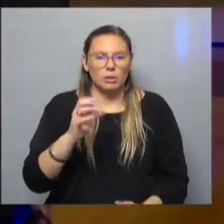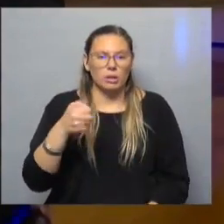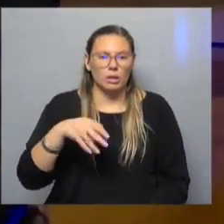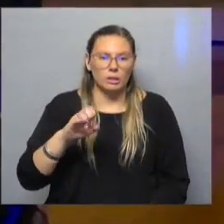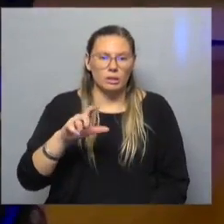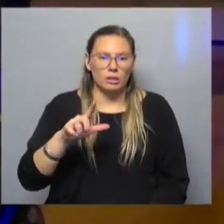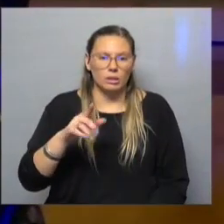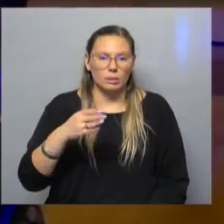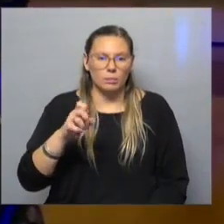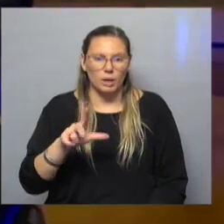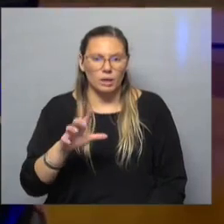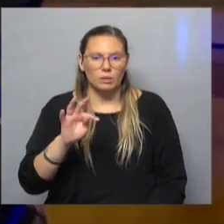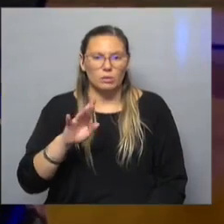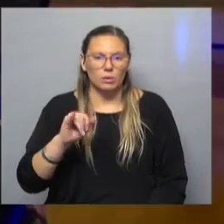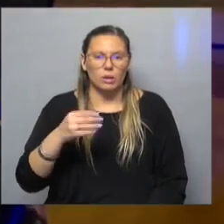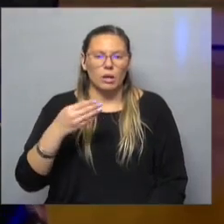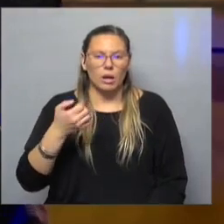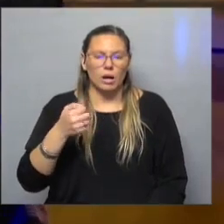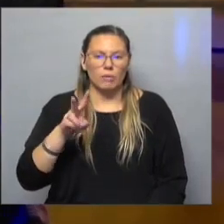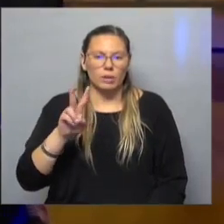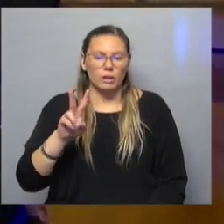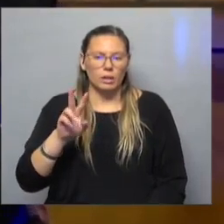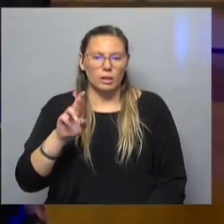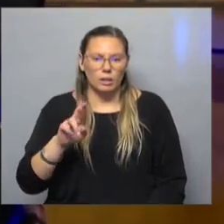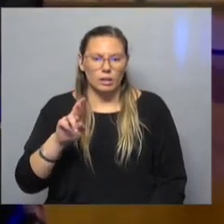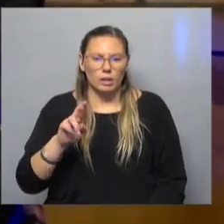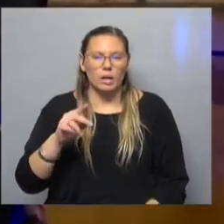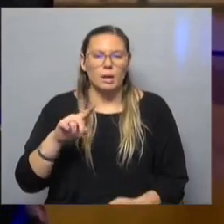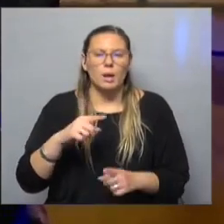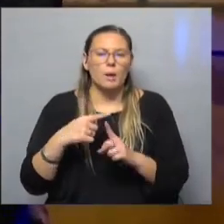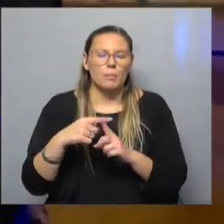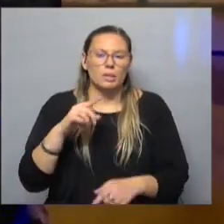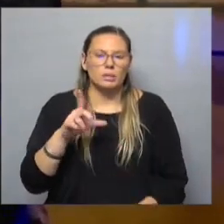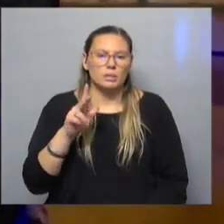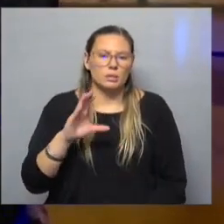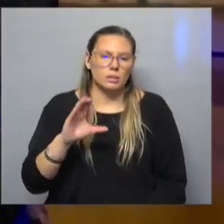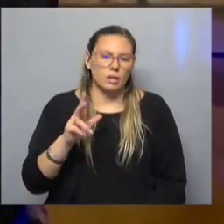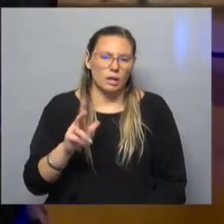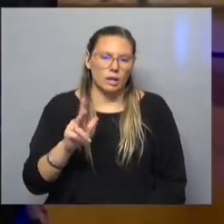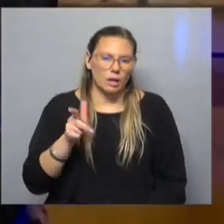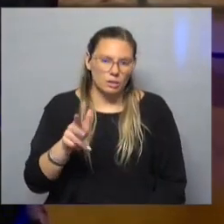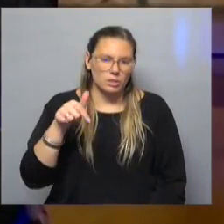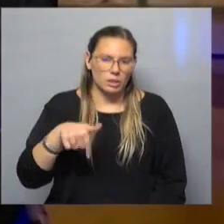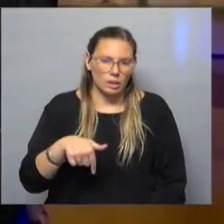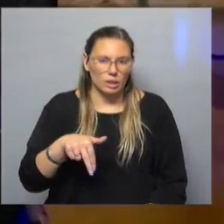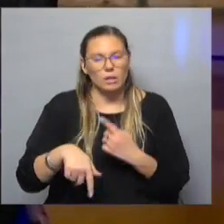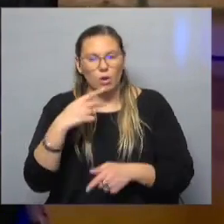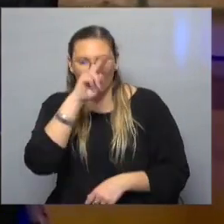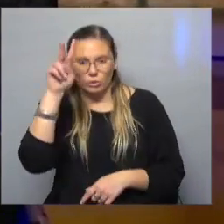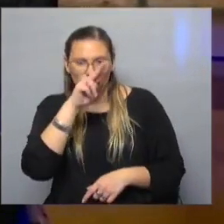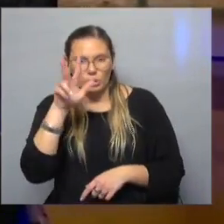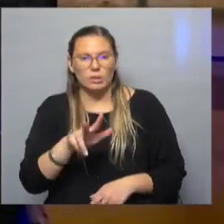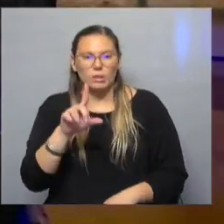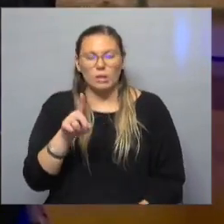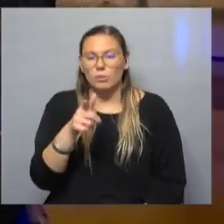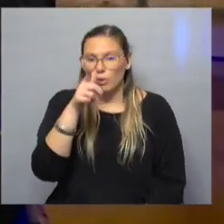y ABR Anchan más Lupa Loop y otros indios. El domingo 31 de julio,